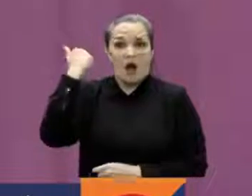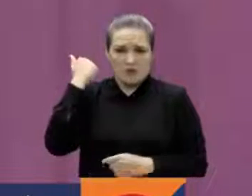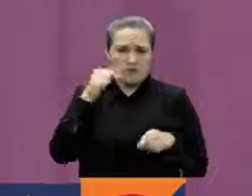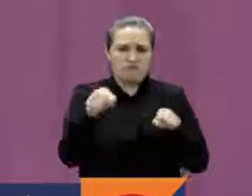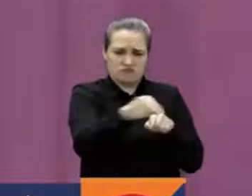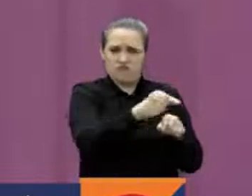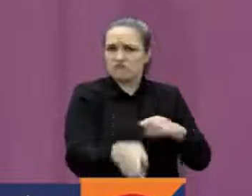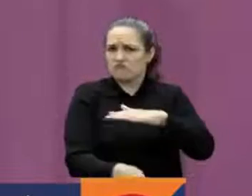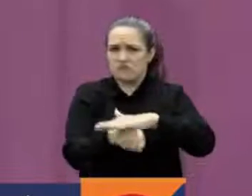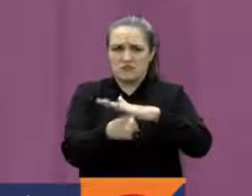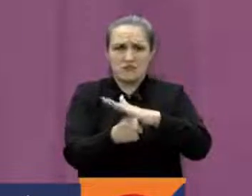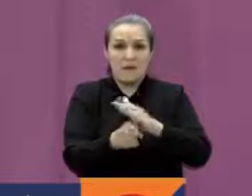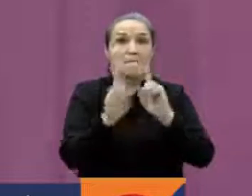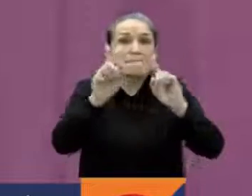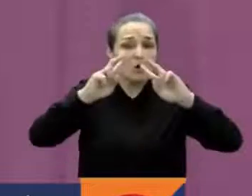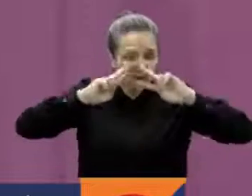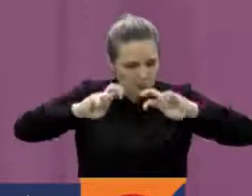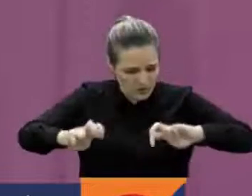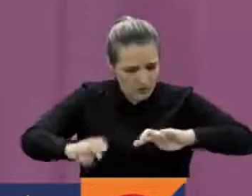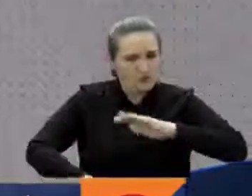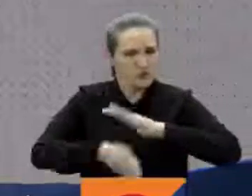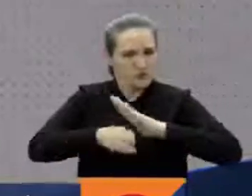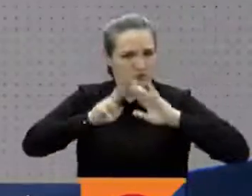seguirán vinculados a la investigación.